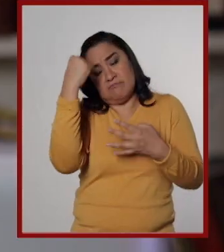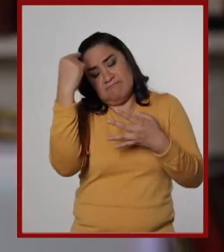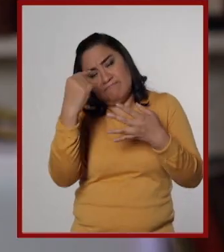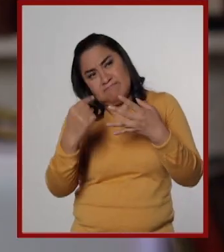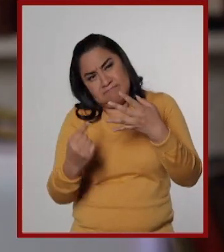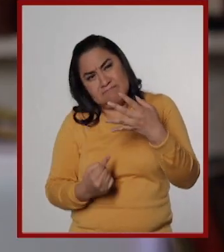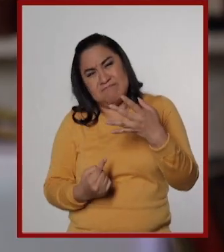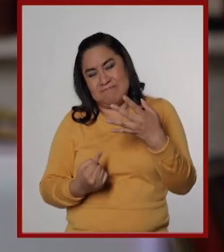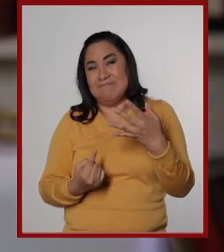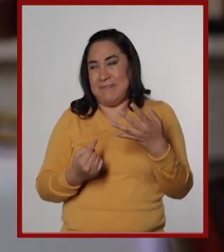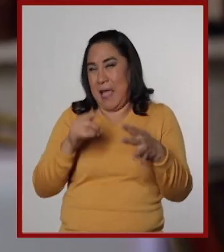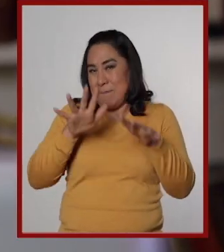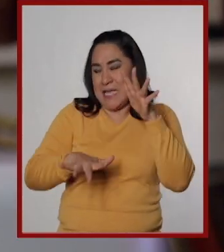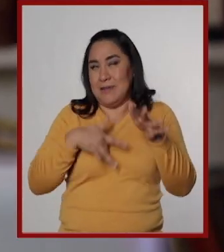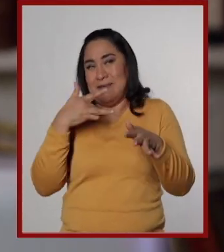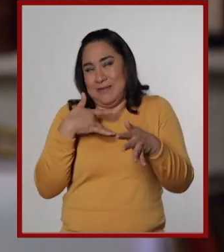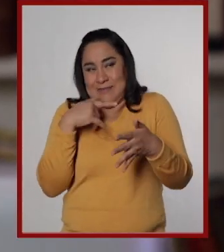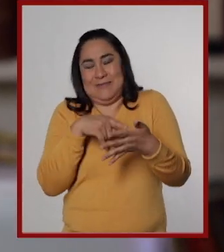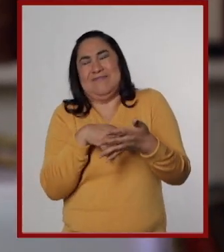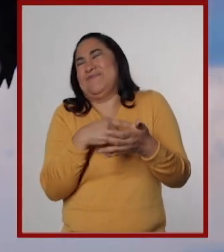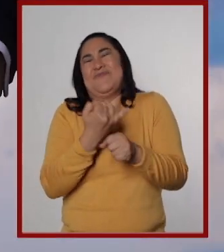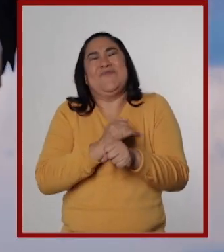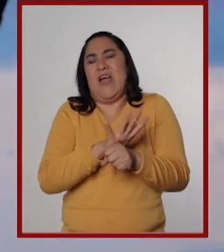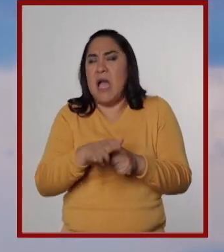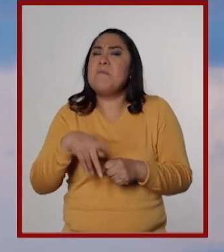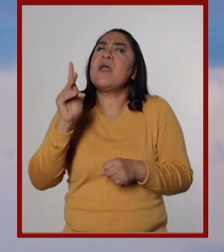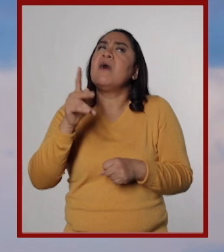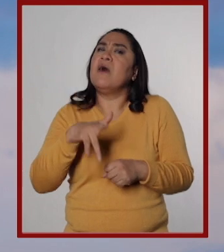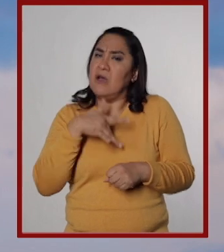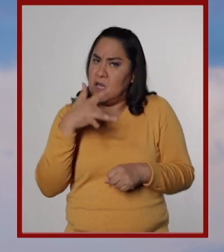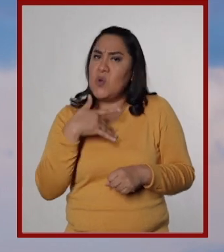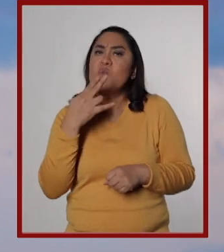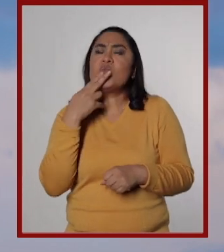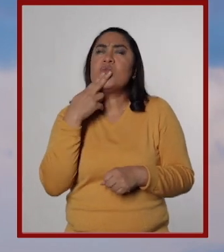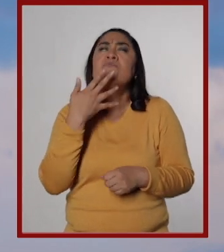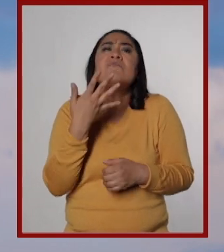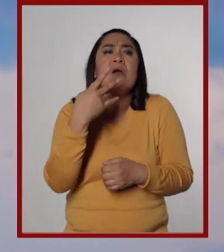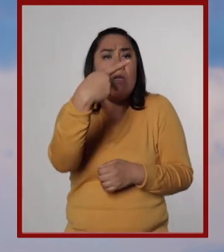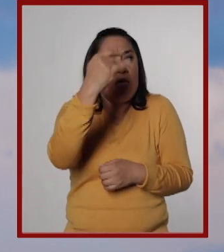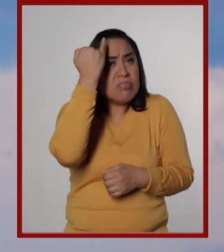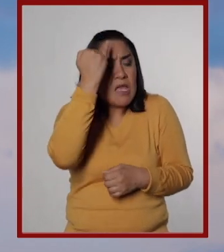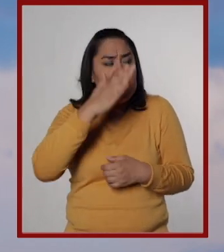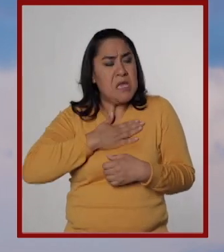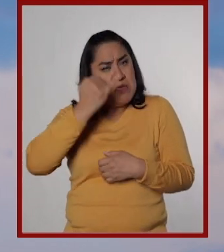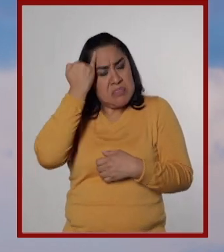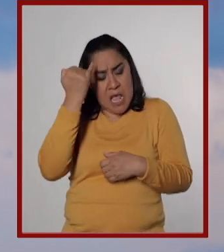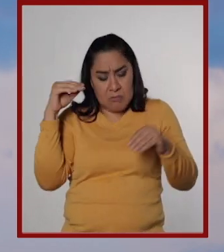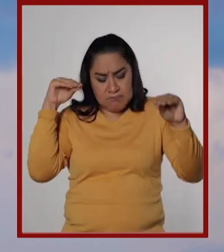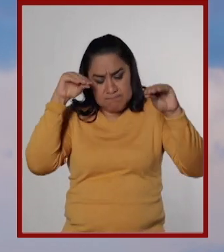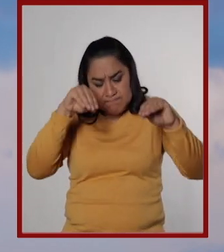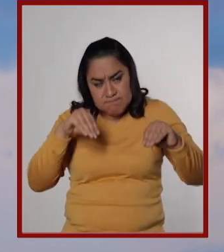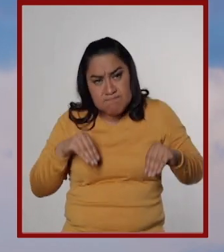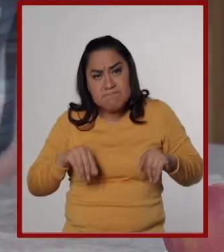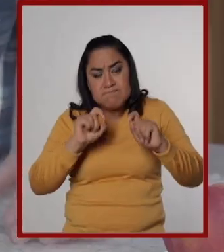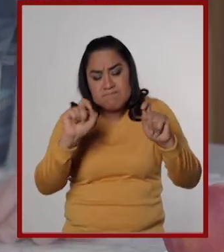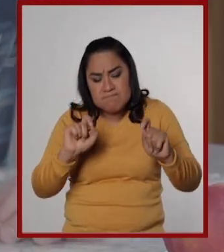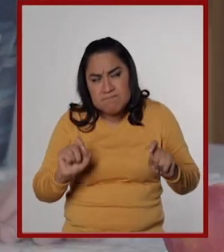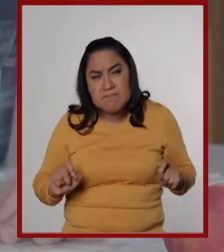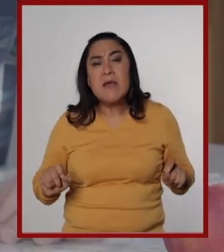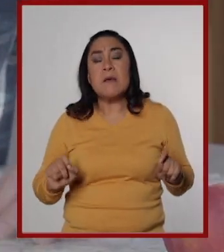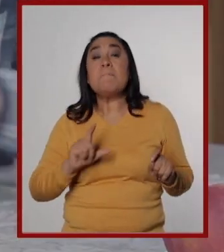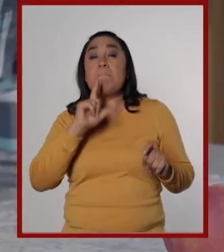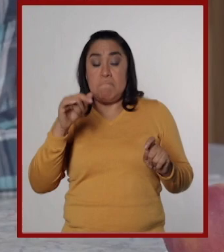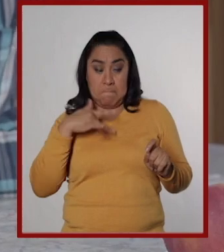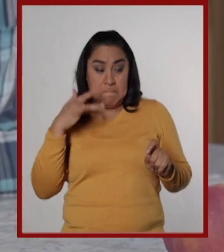aunque parezca una locura a veces, ¿sí? Pero hacer nuestras ideas y después, entre los dos, como ya cada quien aportó las suyas,